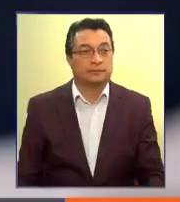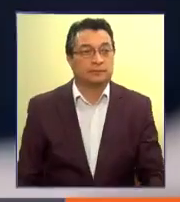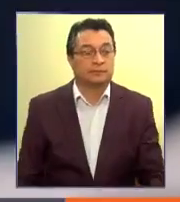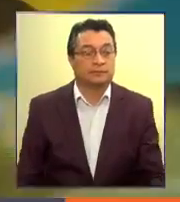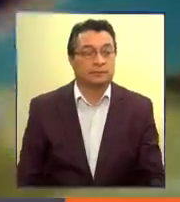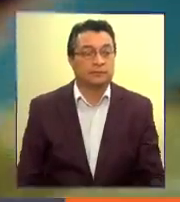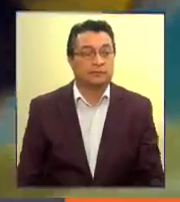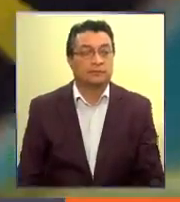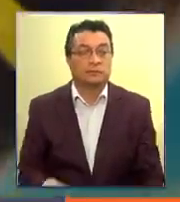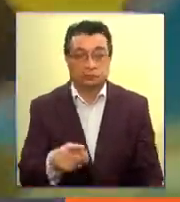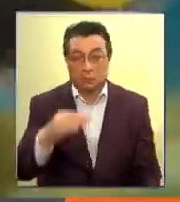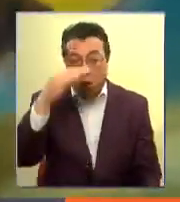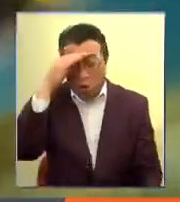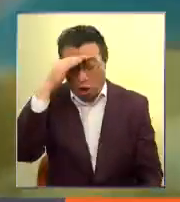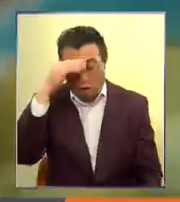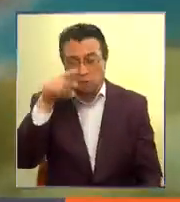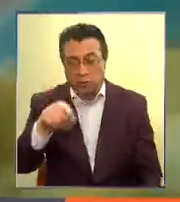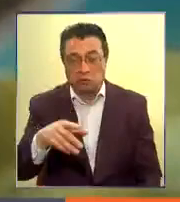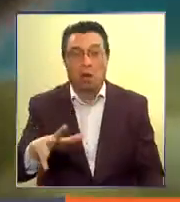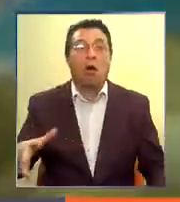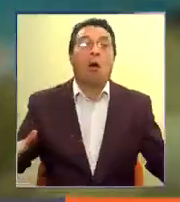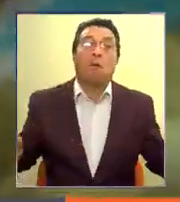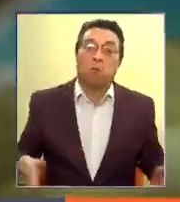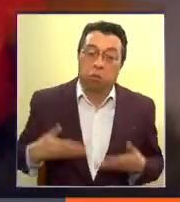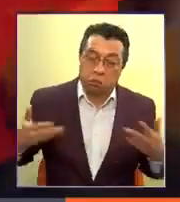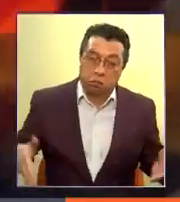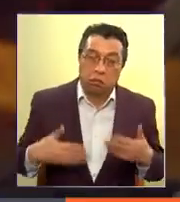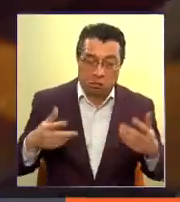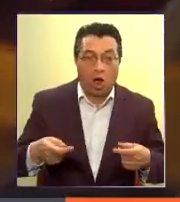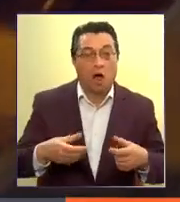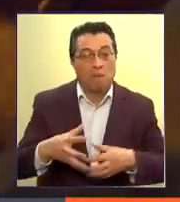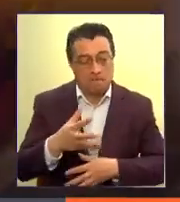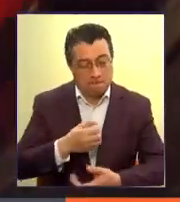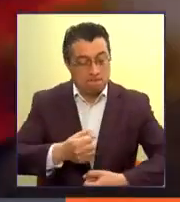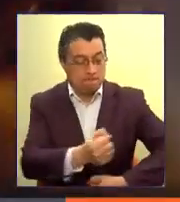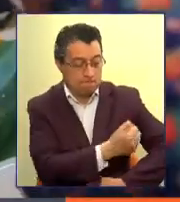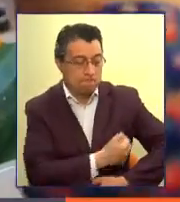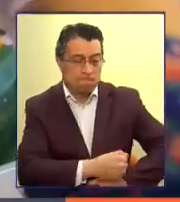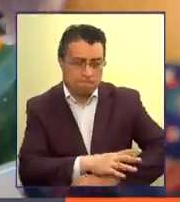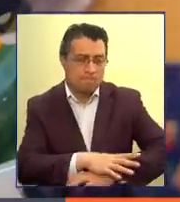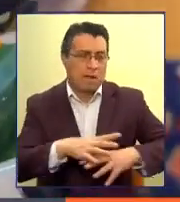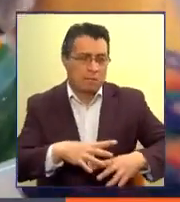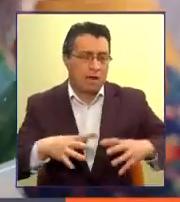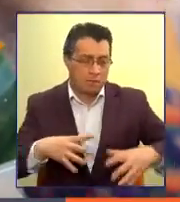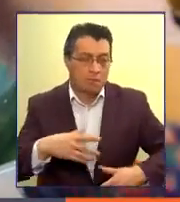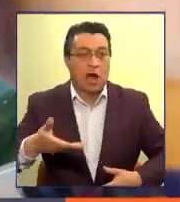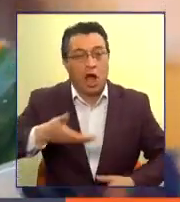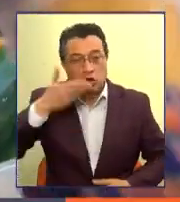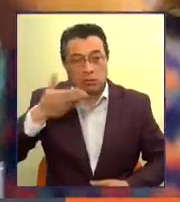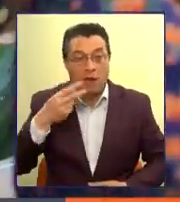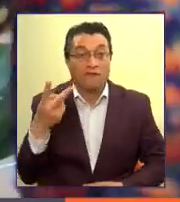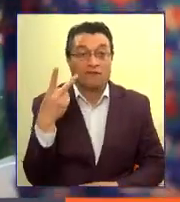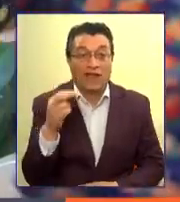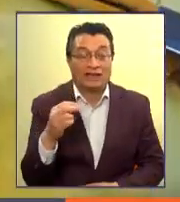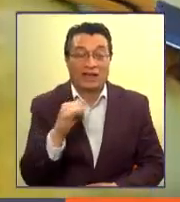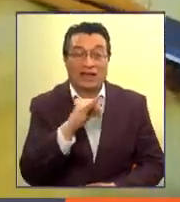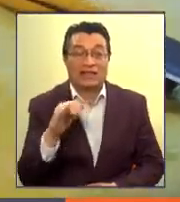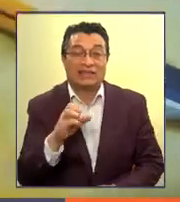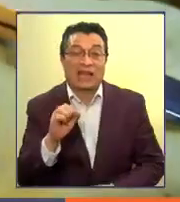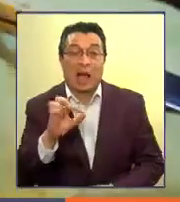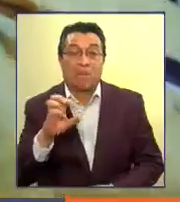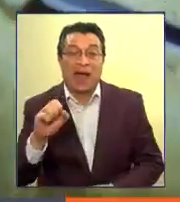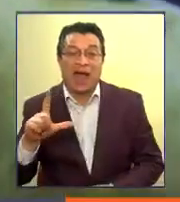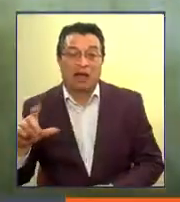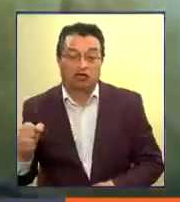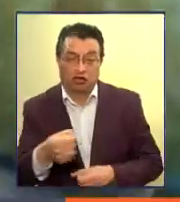Con esa confianza se soltaron y empezaron a cocinar más y más sopas. Vendieron 20 de zapallo ese primer día, pero